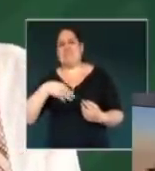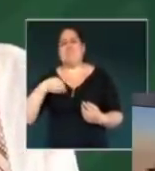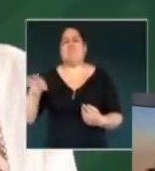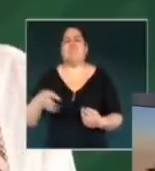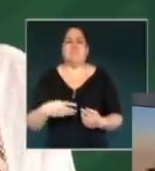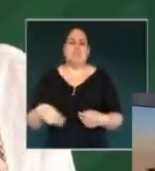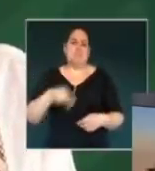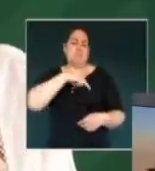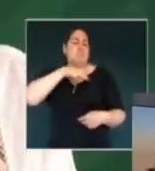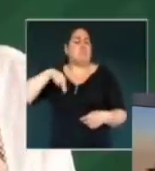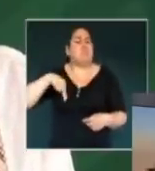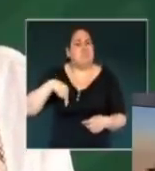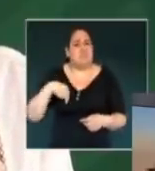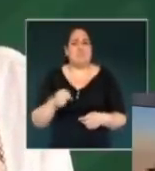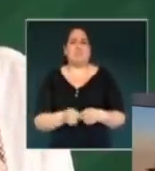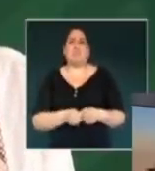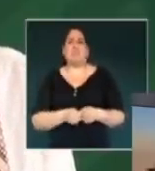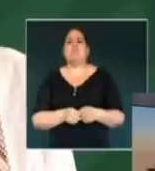nosotros